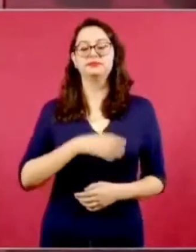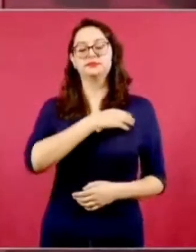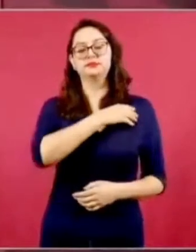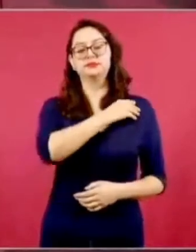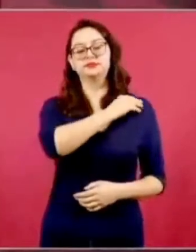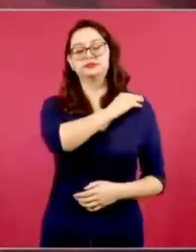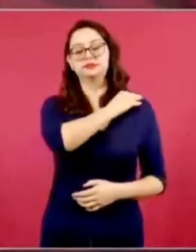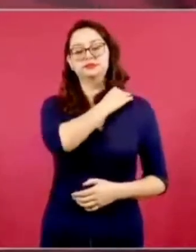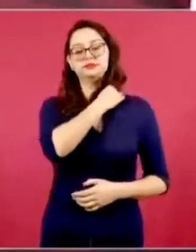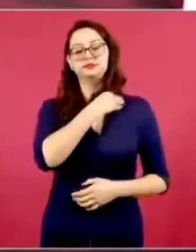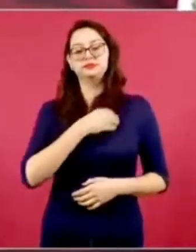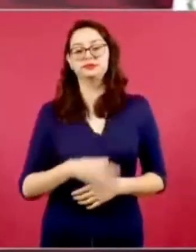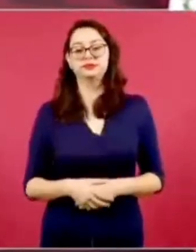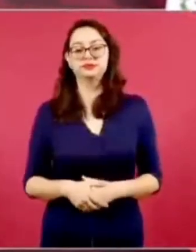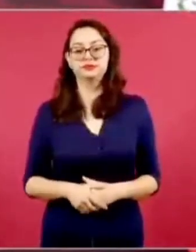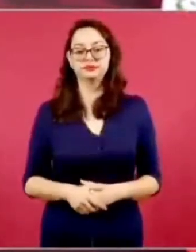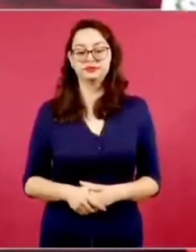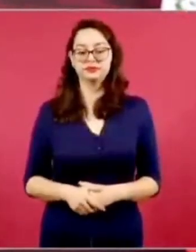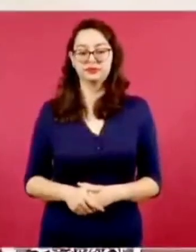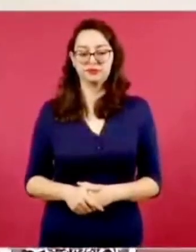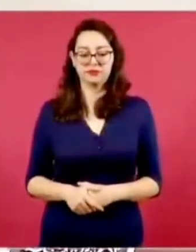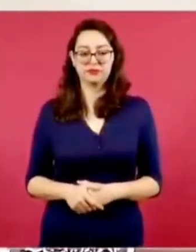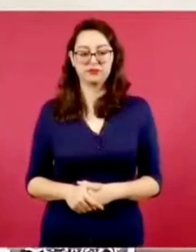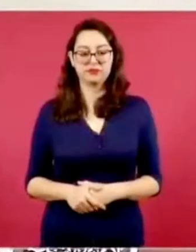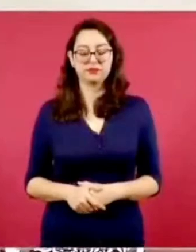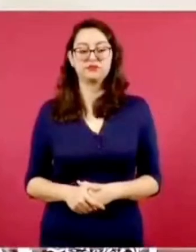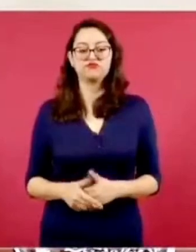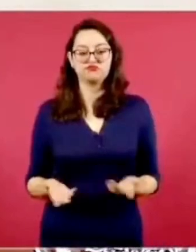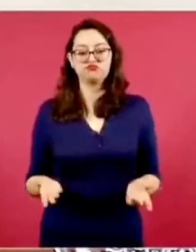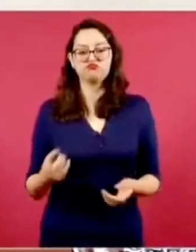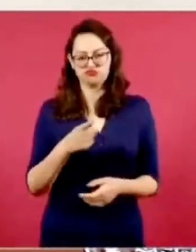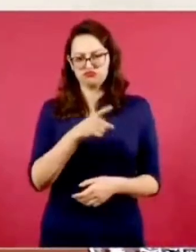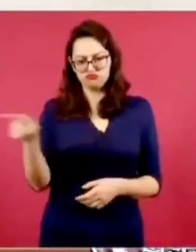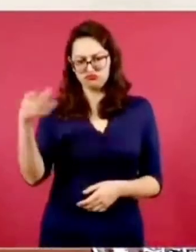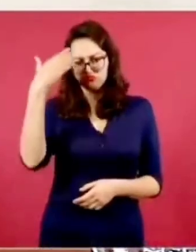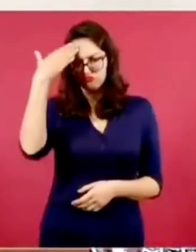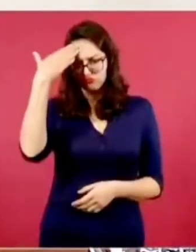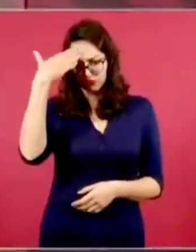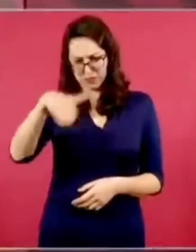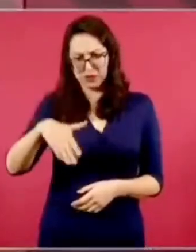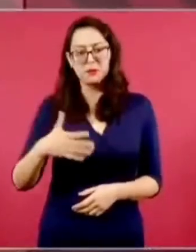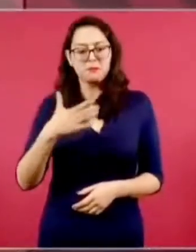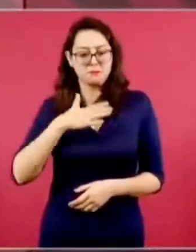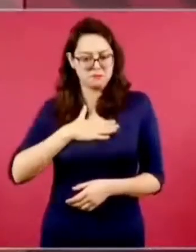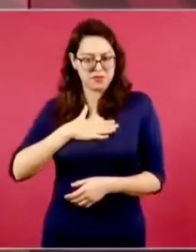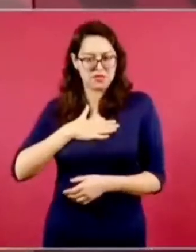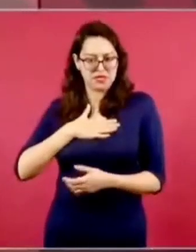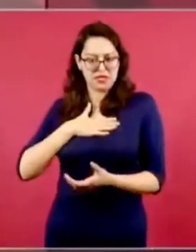Pues como saben, mi compañera, mi esposa, Beatriz,